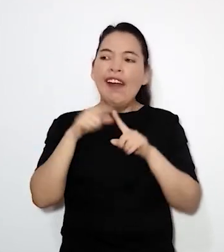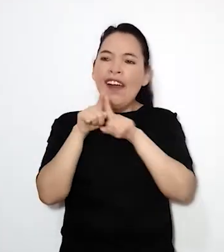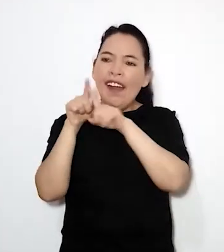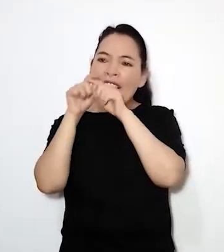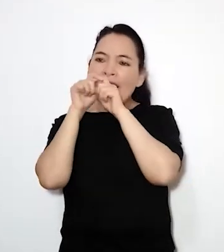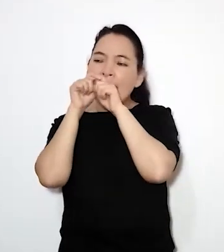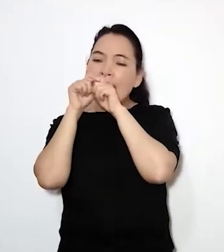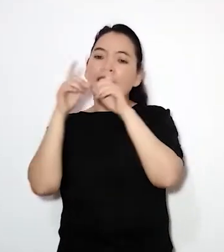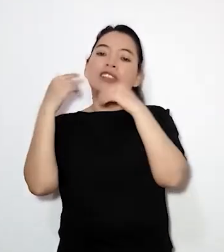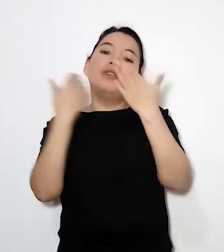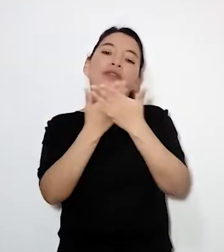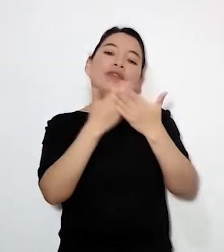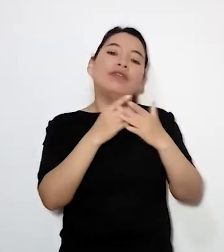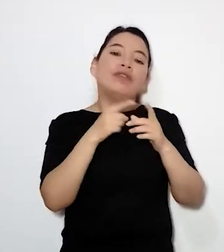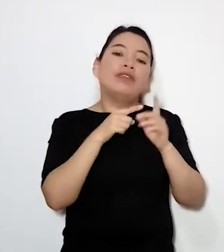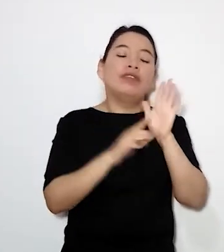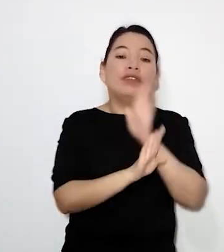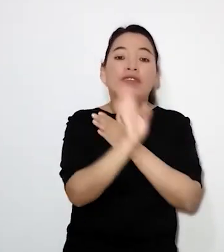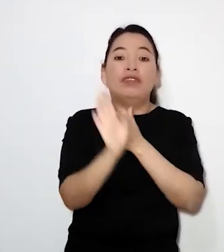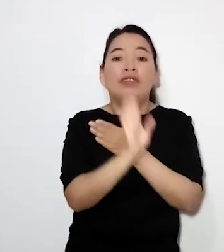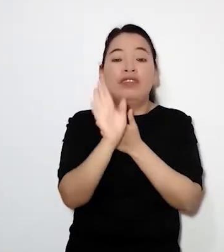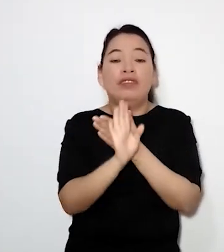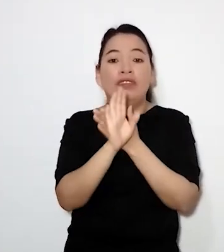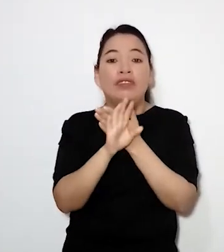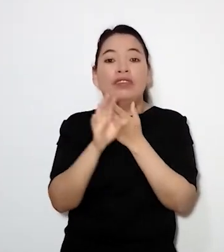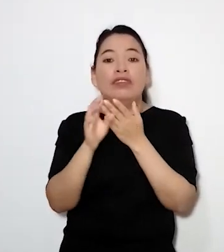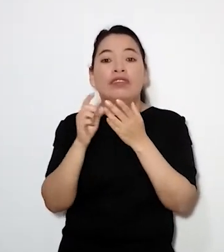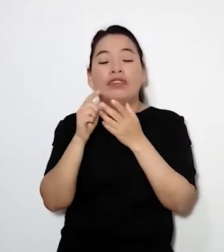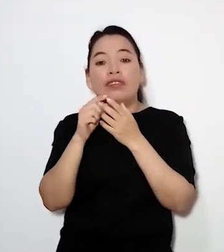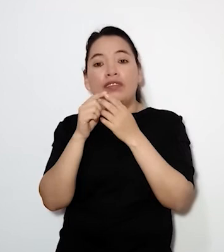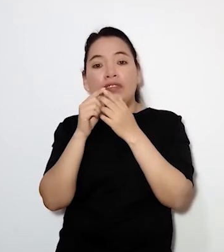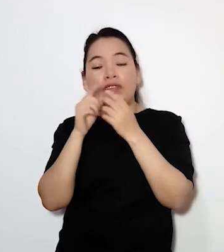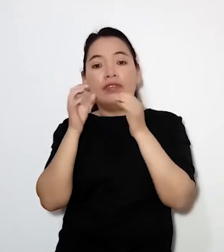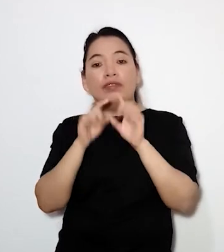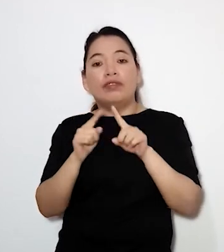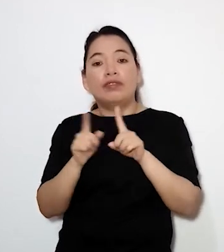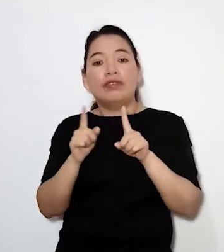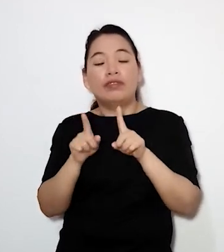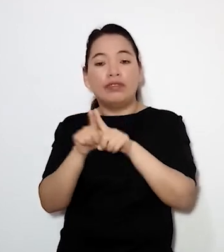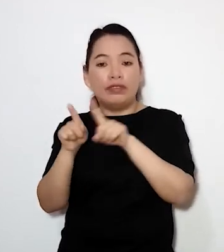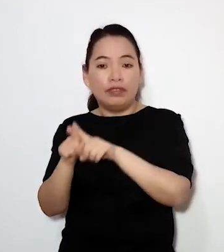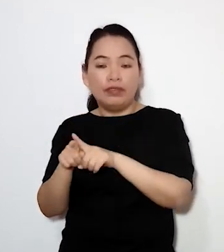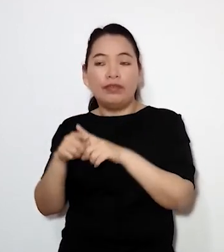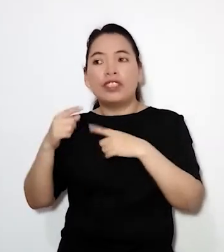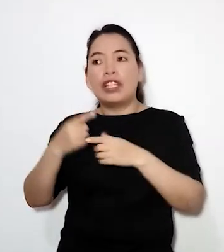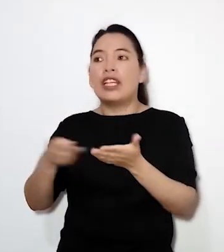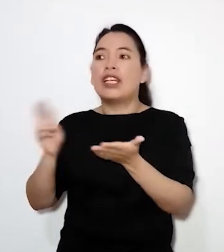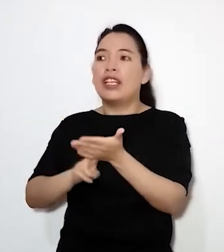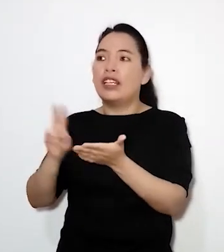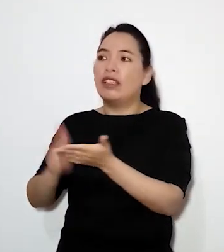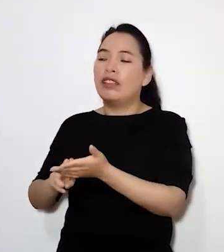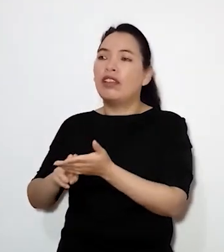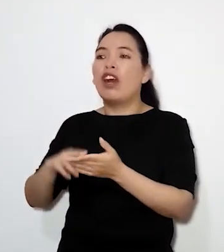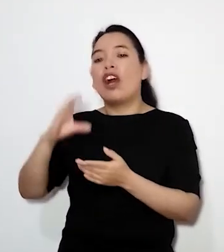la inclusión en educación, que se signó en esta ciudad colombiana en abril,